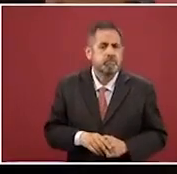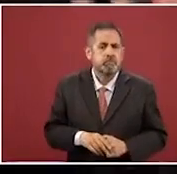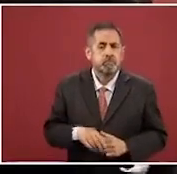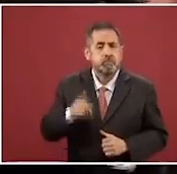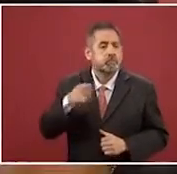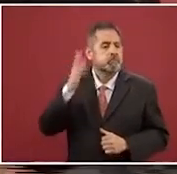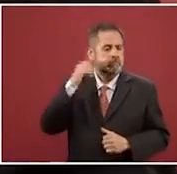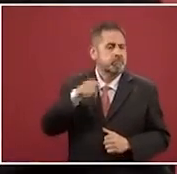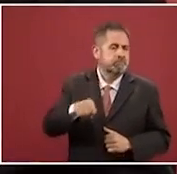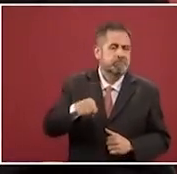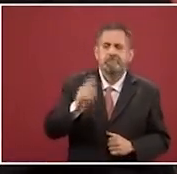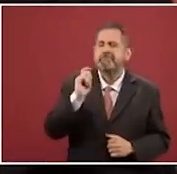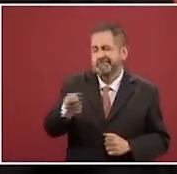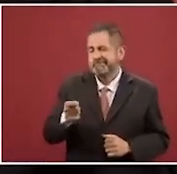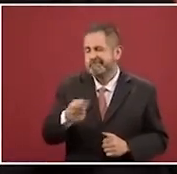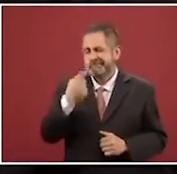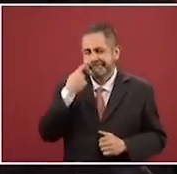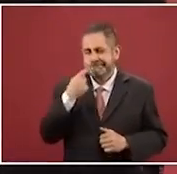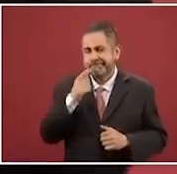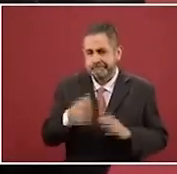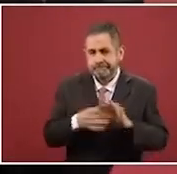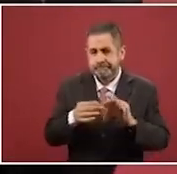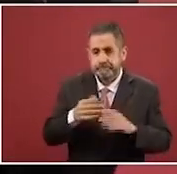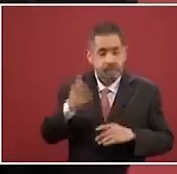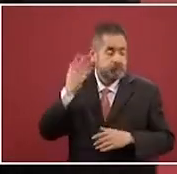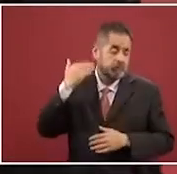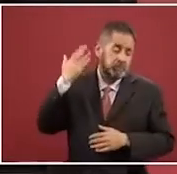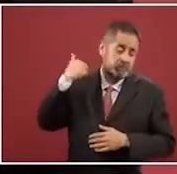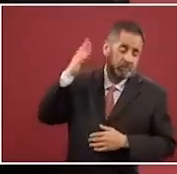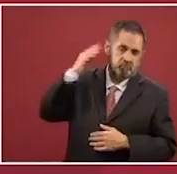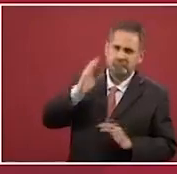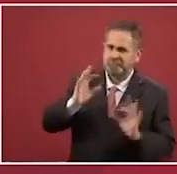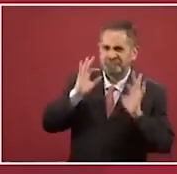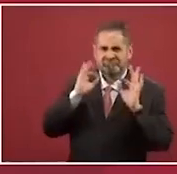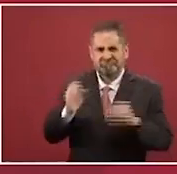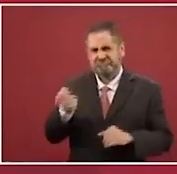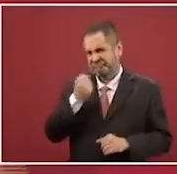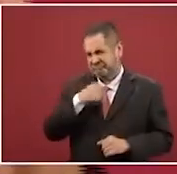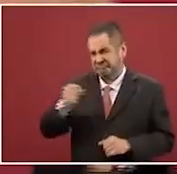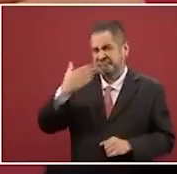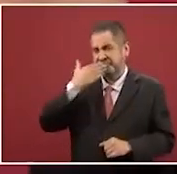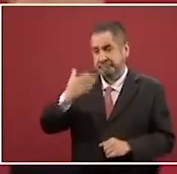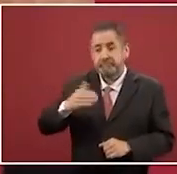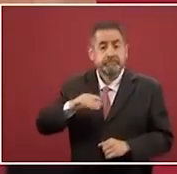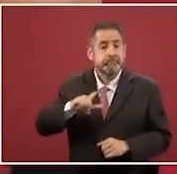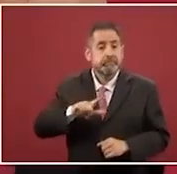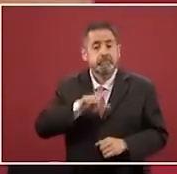un ejemplo en su tiempo, pero